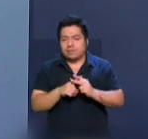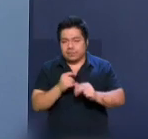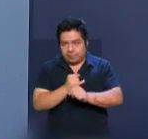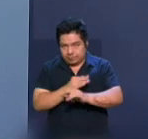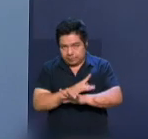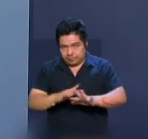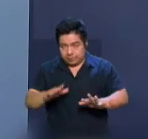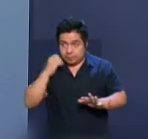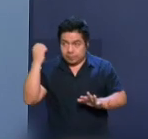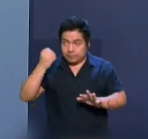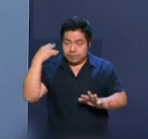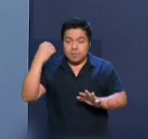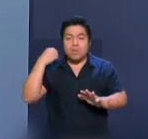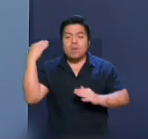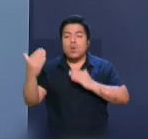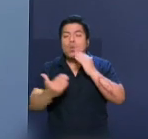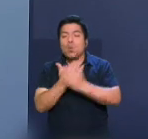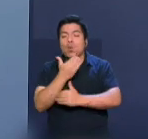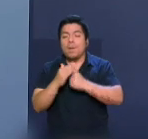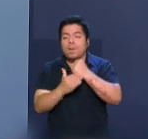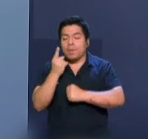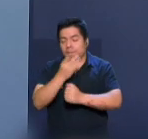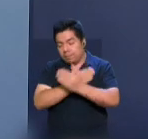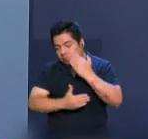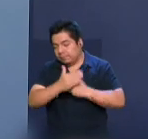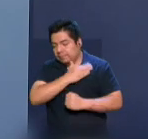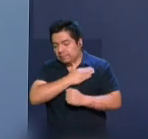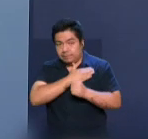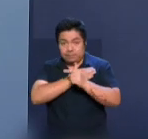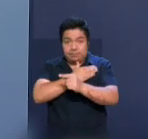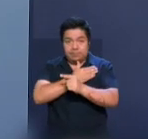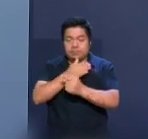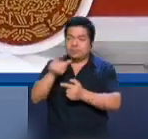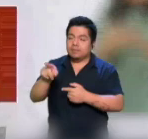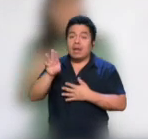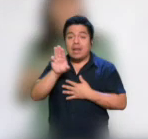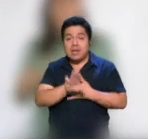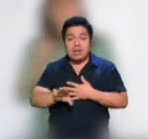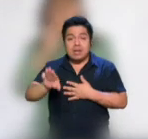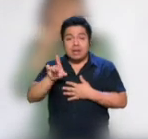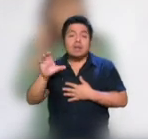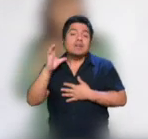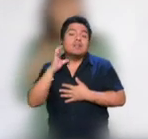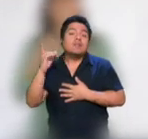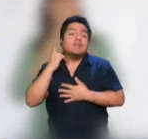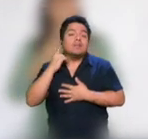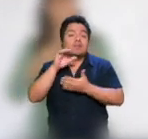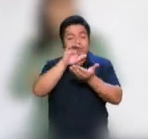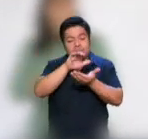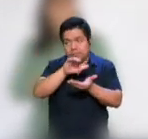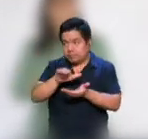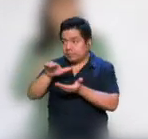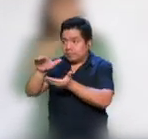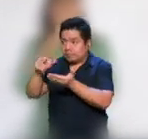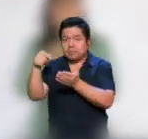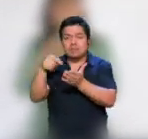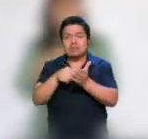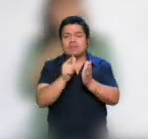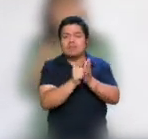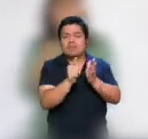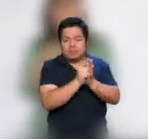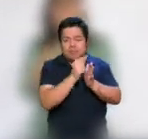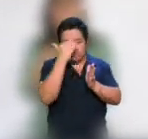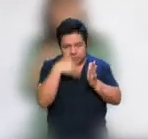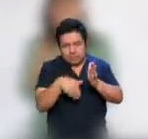Información de la conferencia mañanera del pueblo, ya que la presidenta Claudia Sheinbaum envió este miércoles a la Cámara de Diputados las modificaciones a la Ley Orgánica